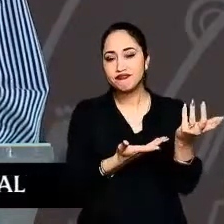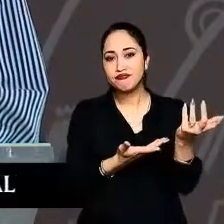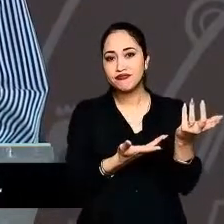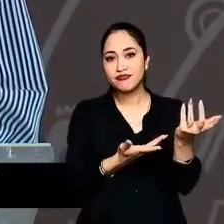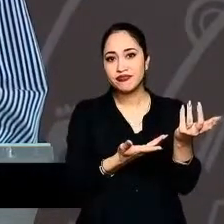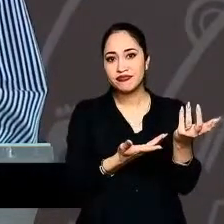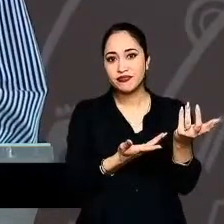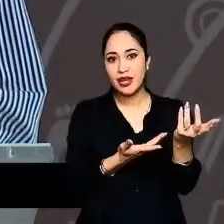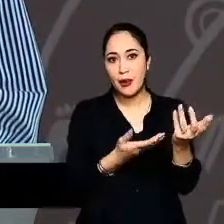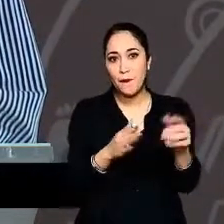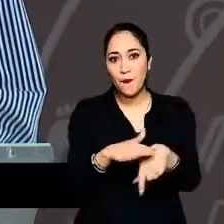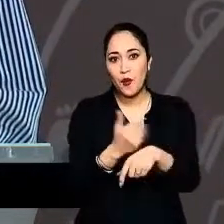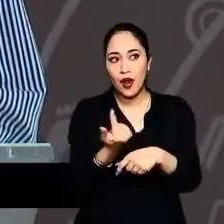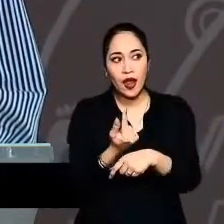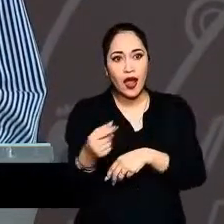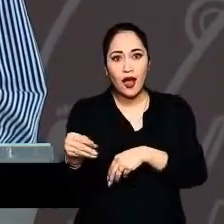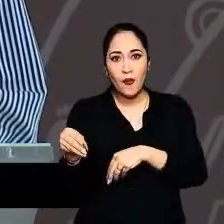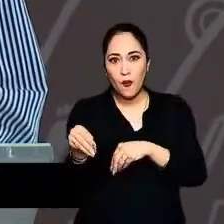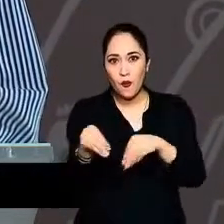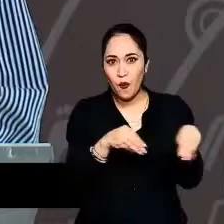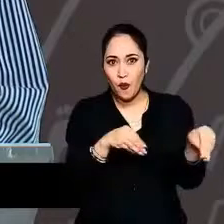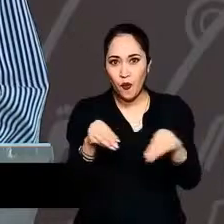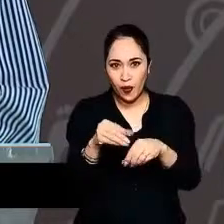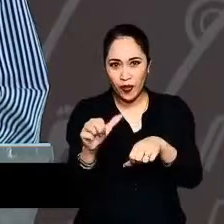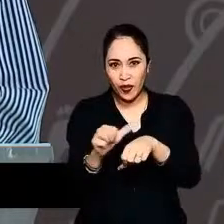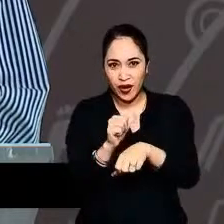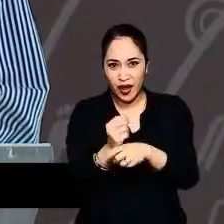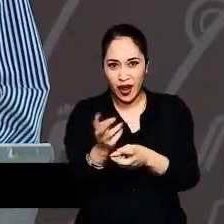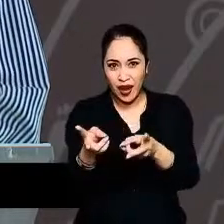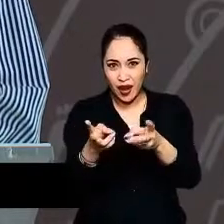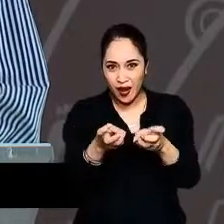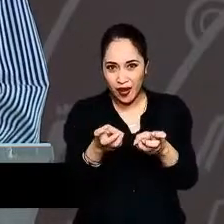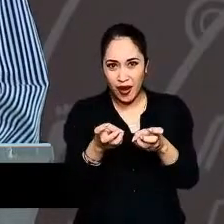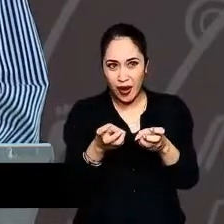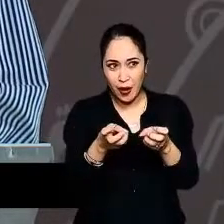es de carros robados, pues